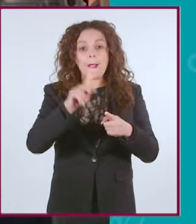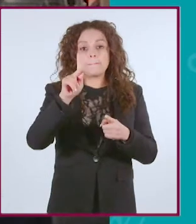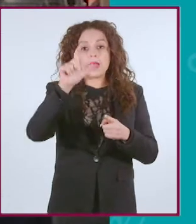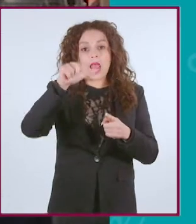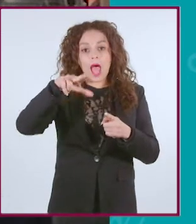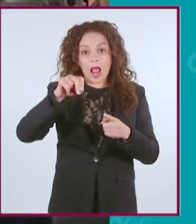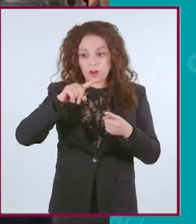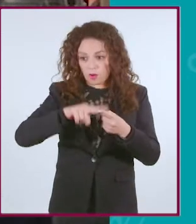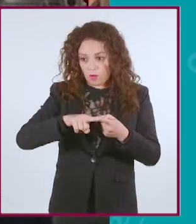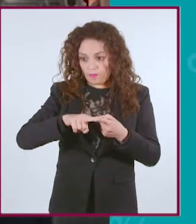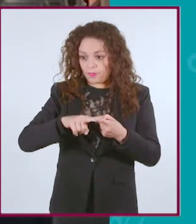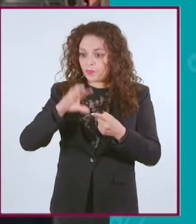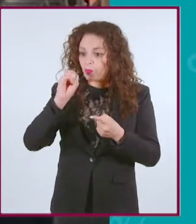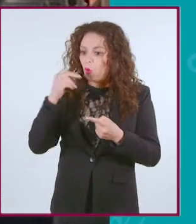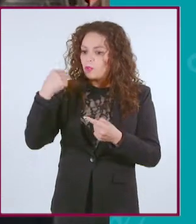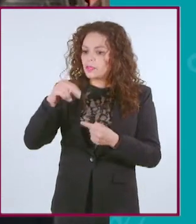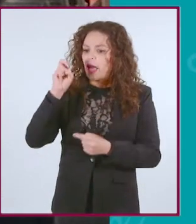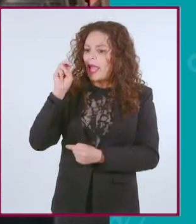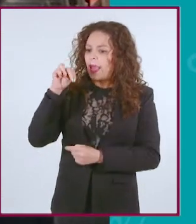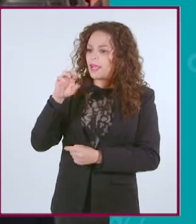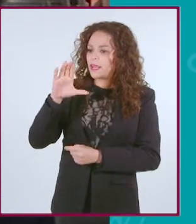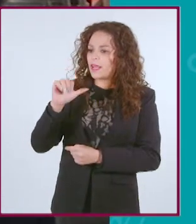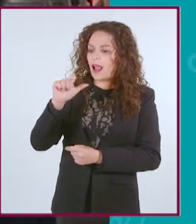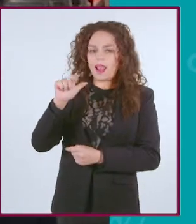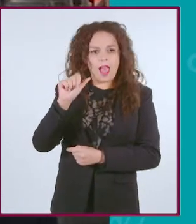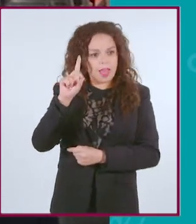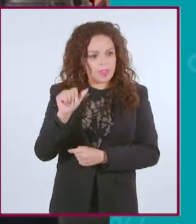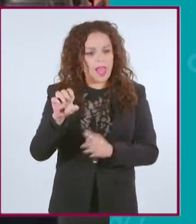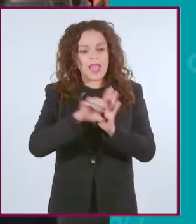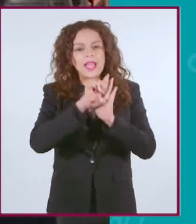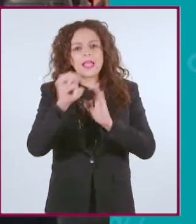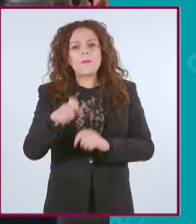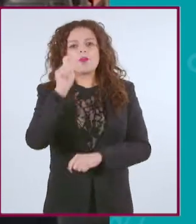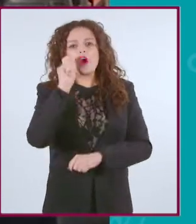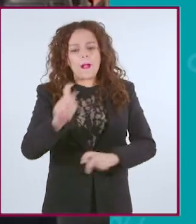de calada, que es, por ejemplo, la mezclilla,